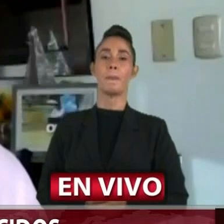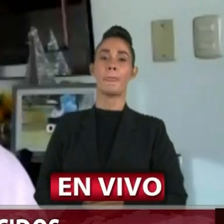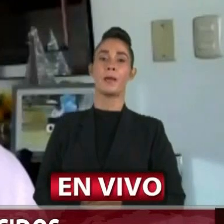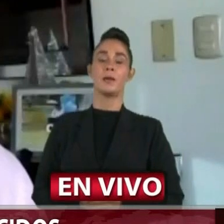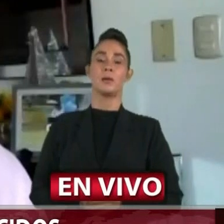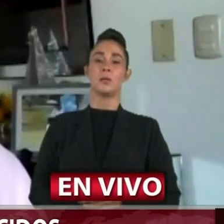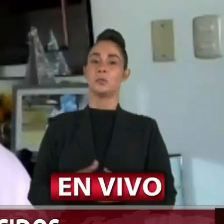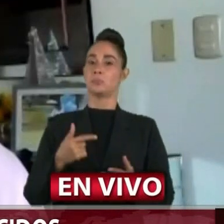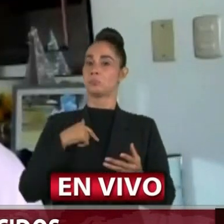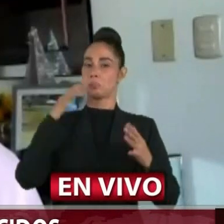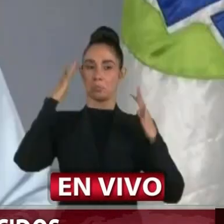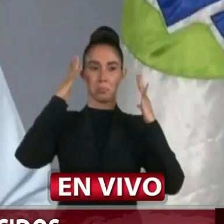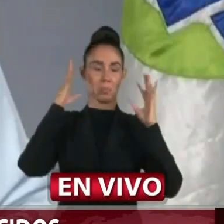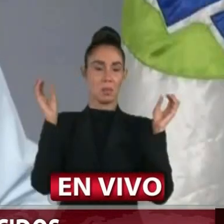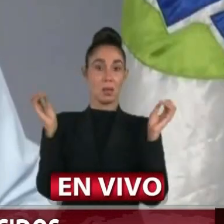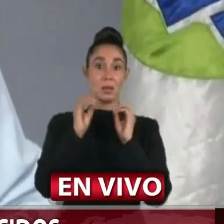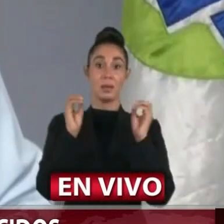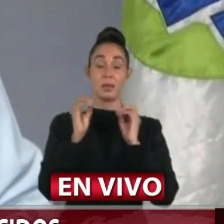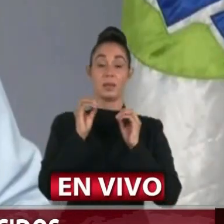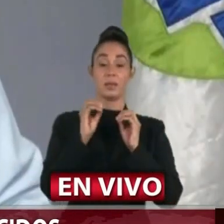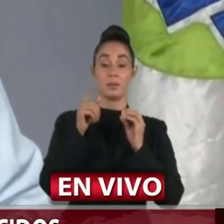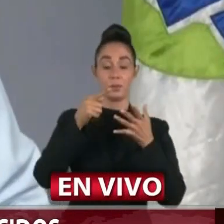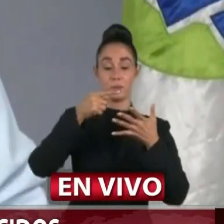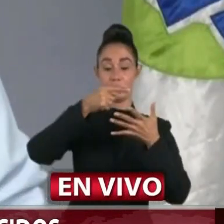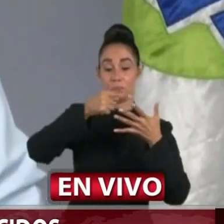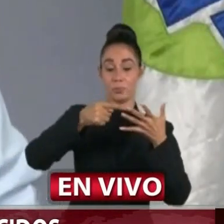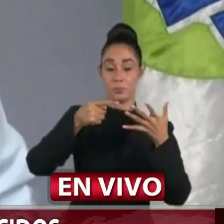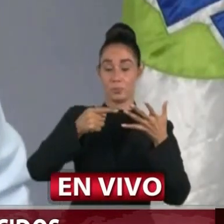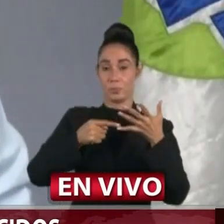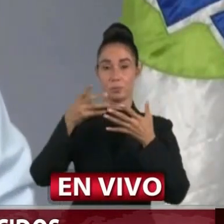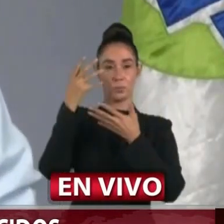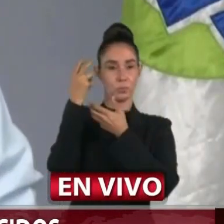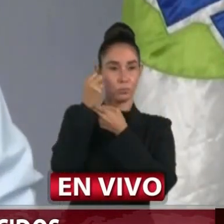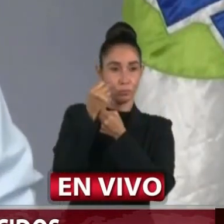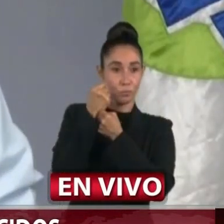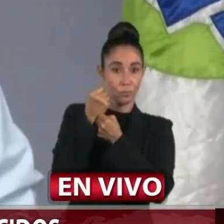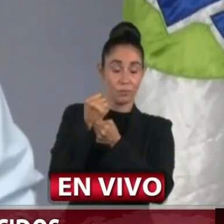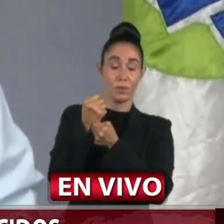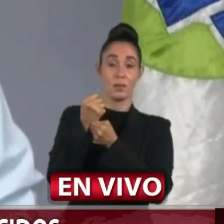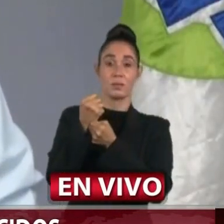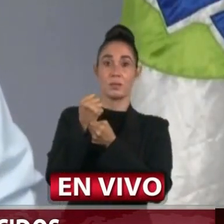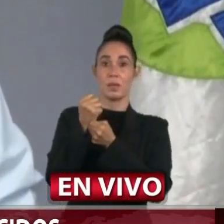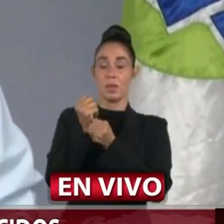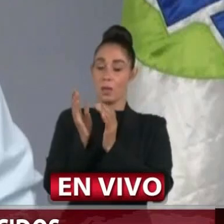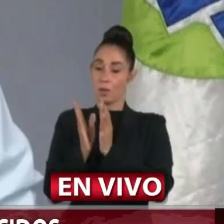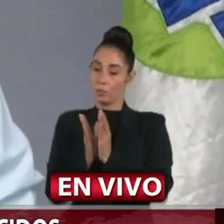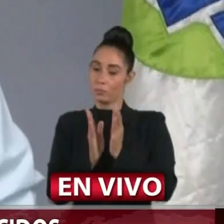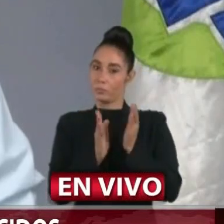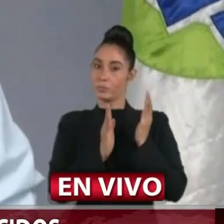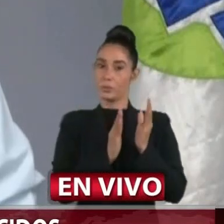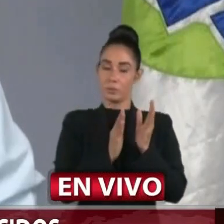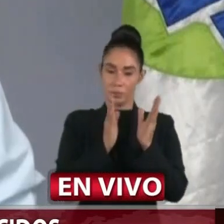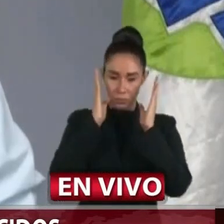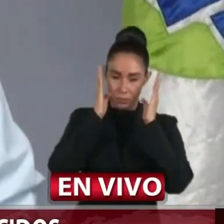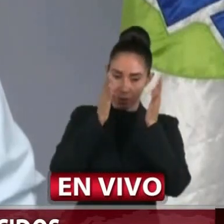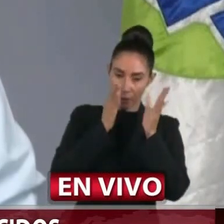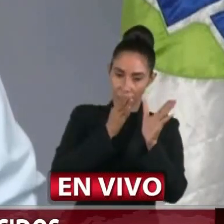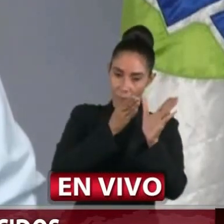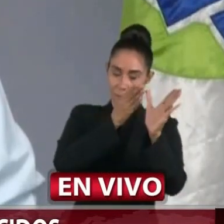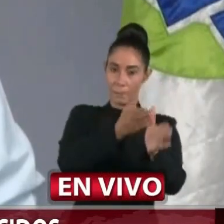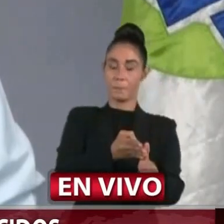En absoluto, o sea, nosotros tenemos una estadística bastante confiable, con unos procedimientos bien rigurosos que no